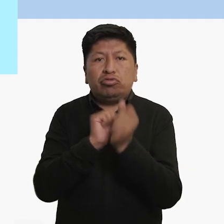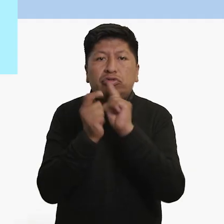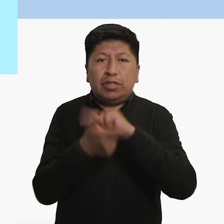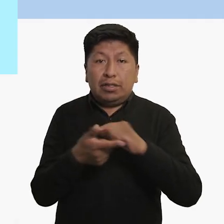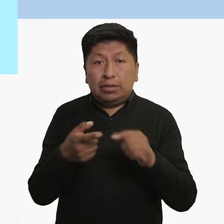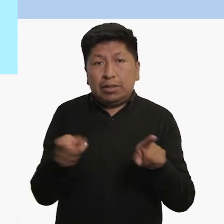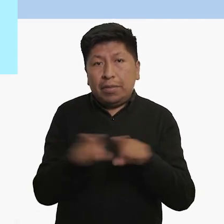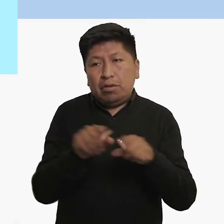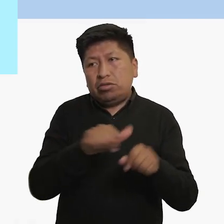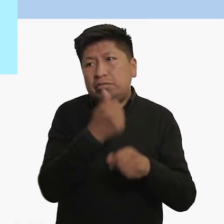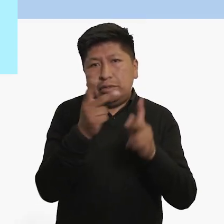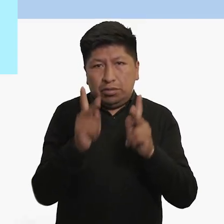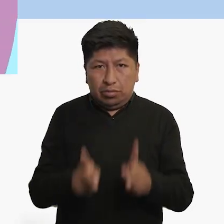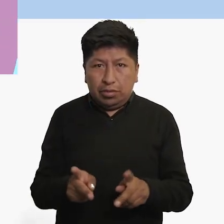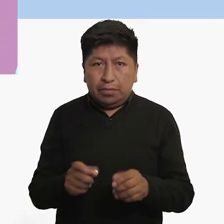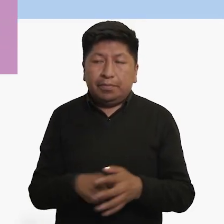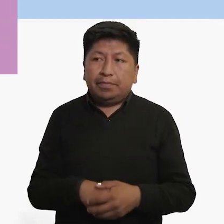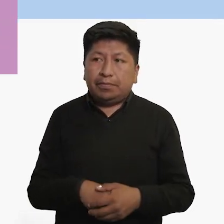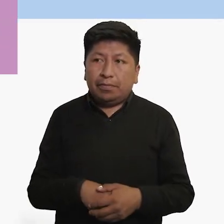demás.